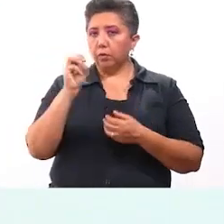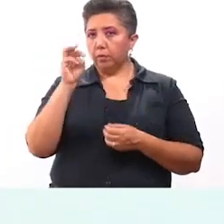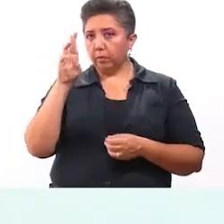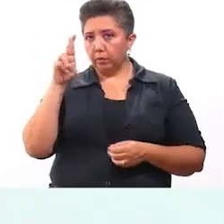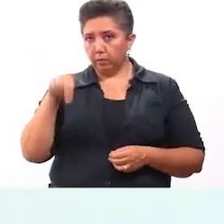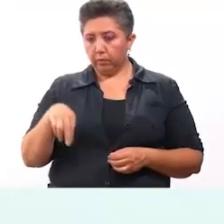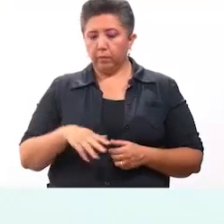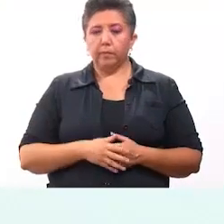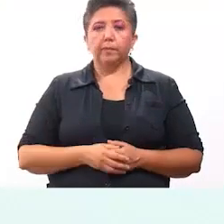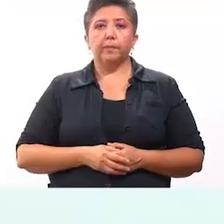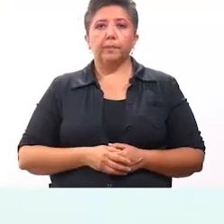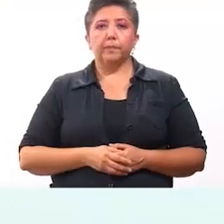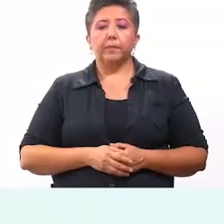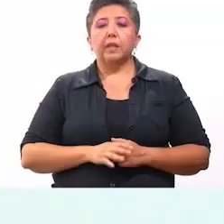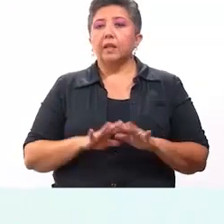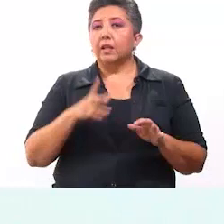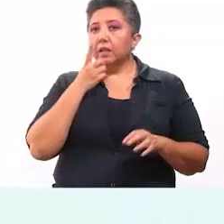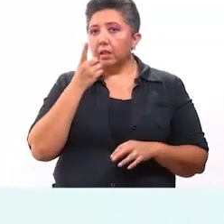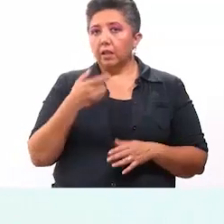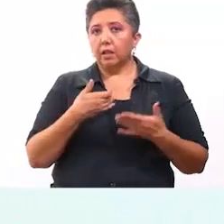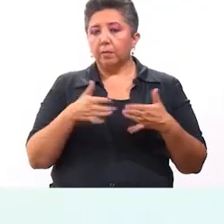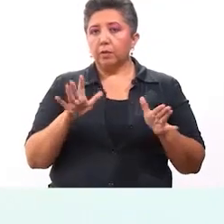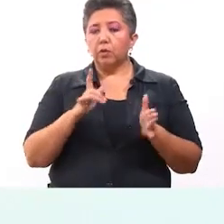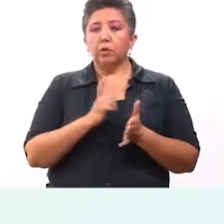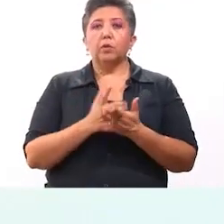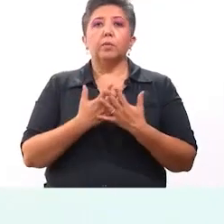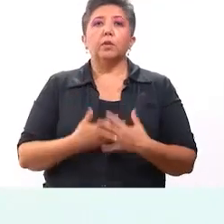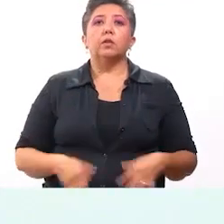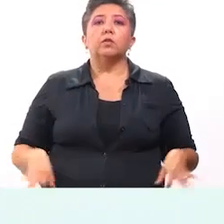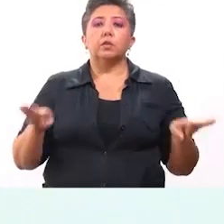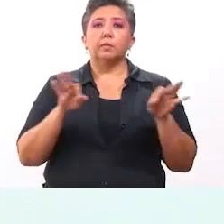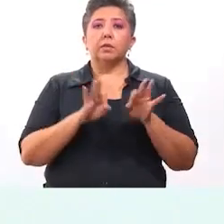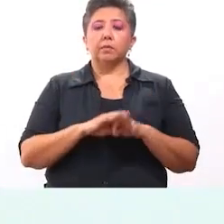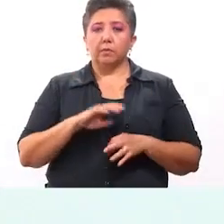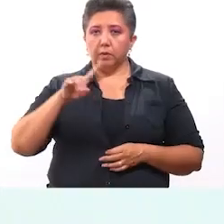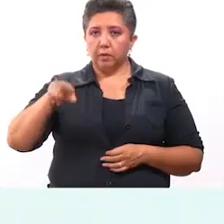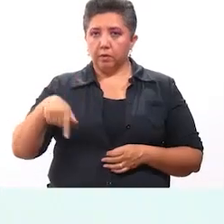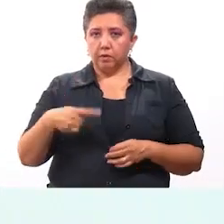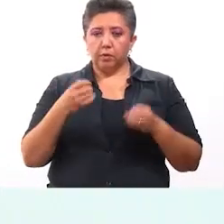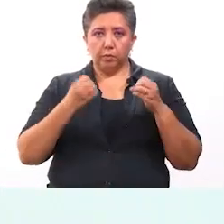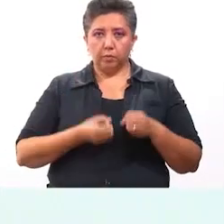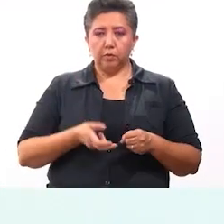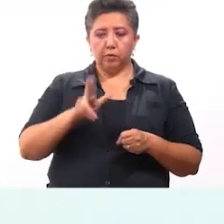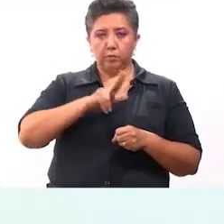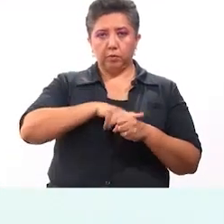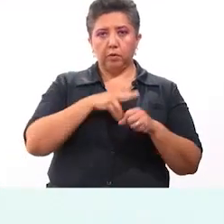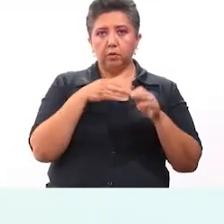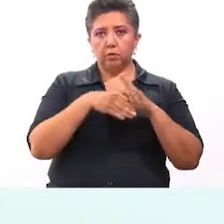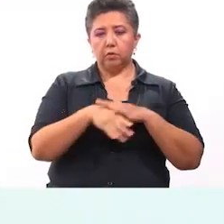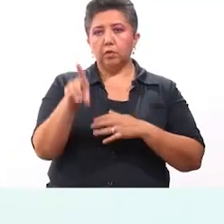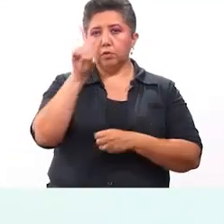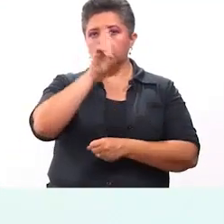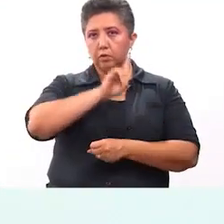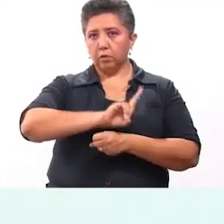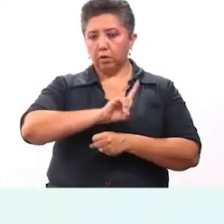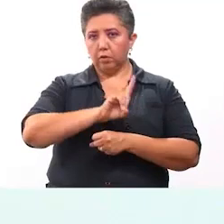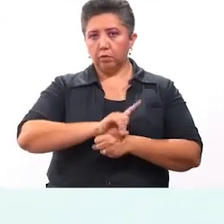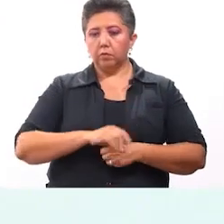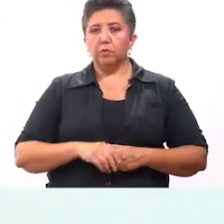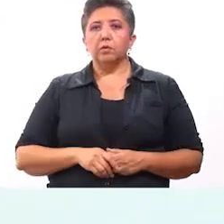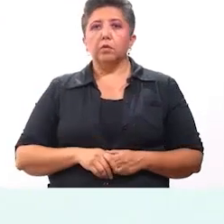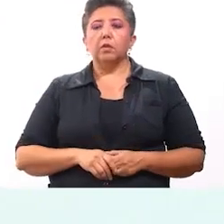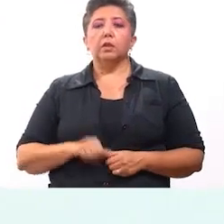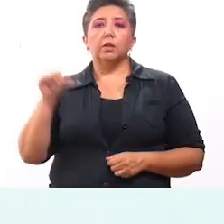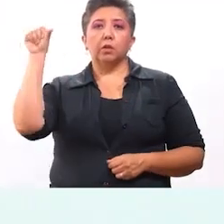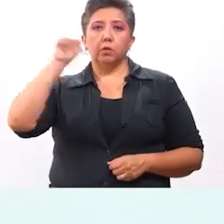Omicron. Como se ha señalado, en la reapertura económica los datos más importantes son la ocupación hospitalaria y los ingresos